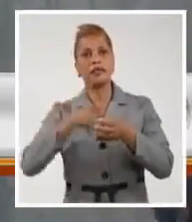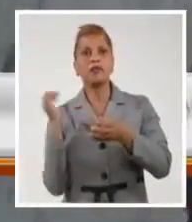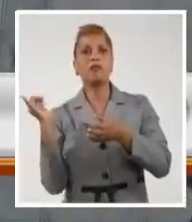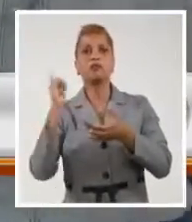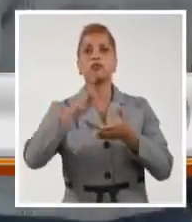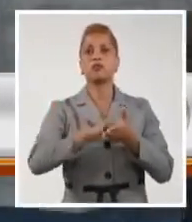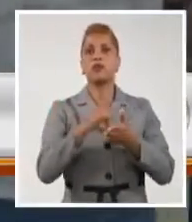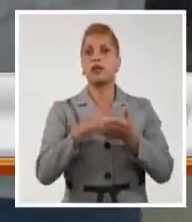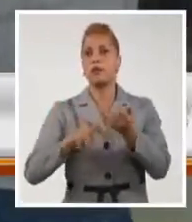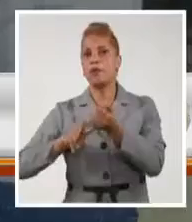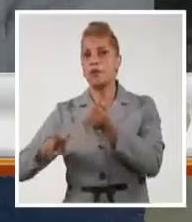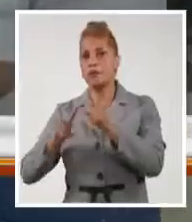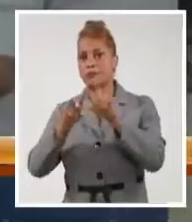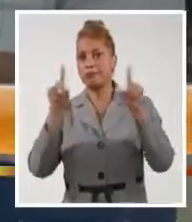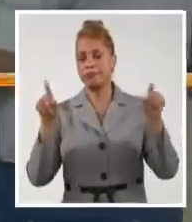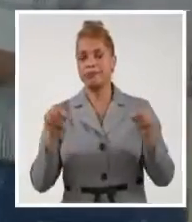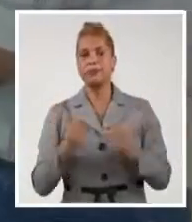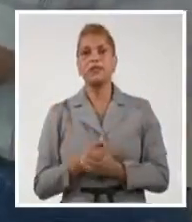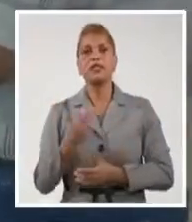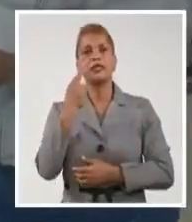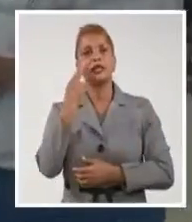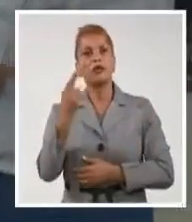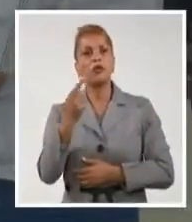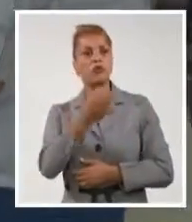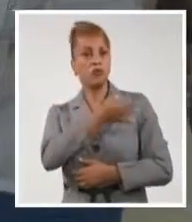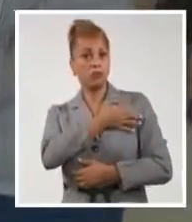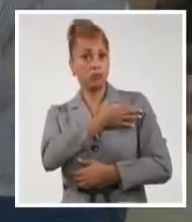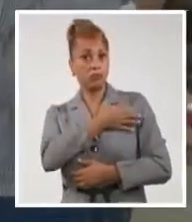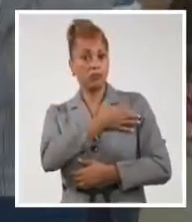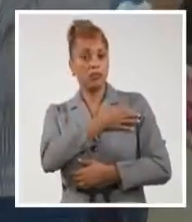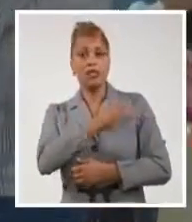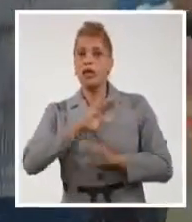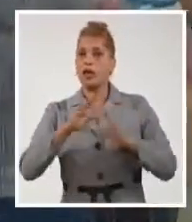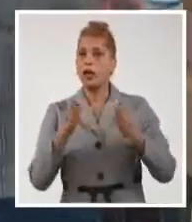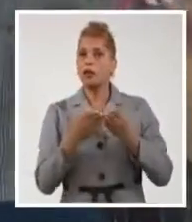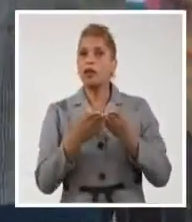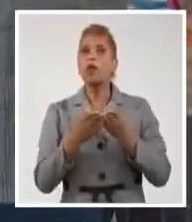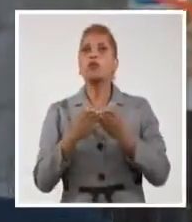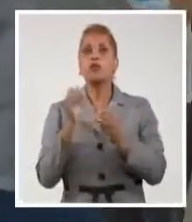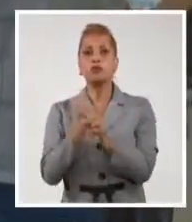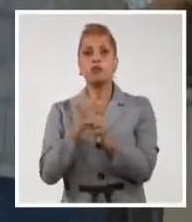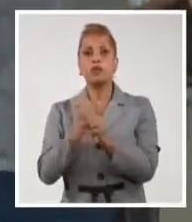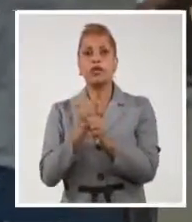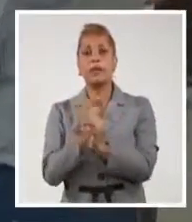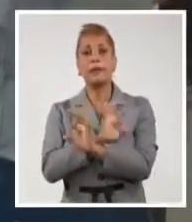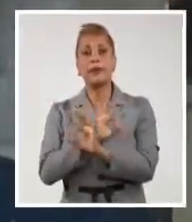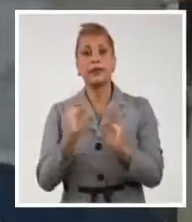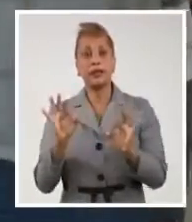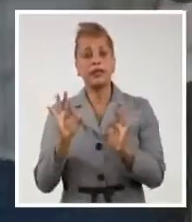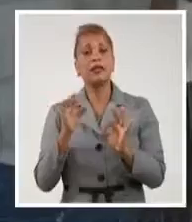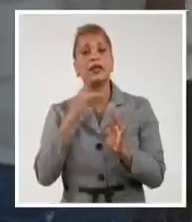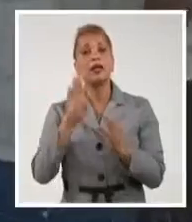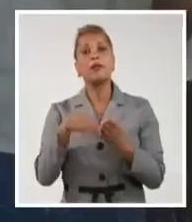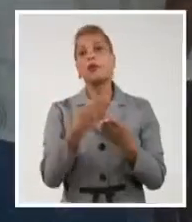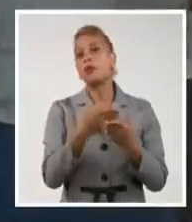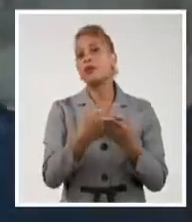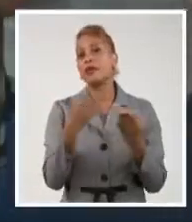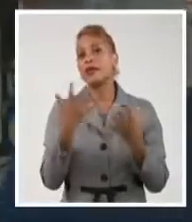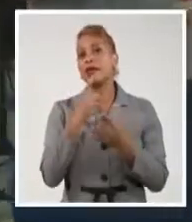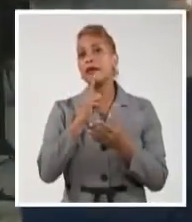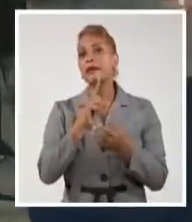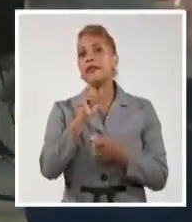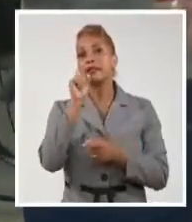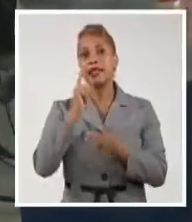la despedida se reconoció con el sello Mérito al Humanismo, Sensibilidad y Humanidad a varios especialistas a propuesta del Sindicato